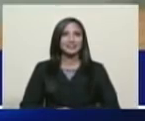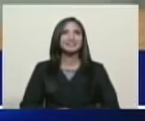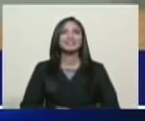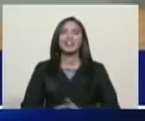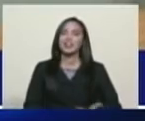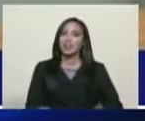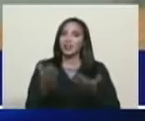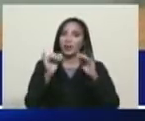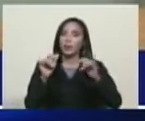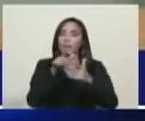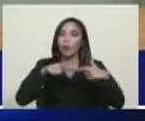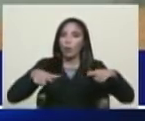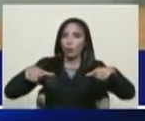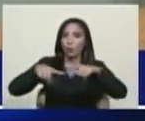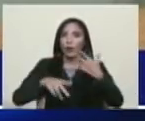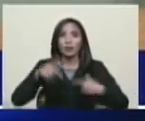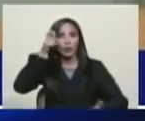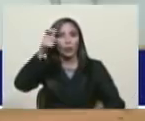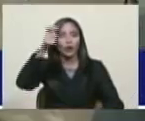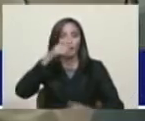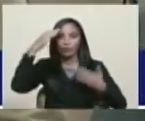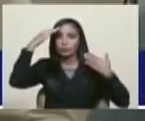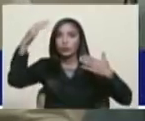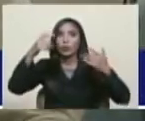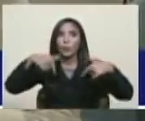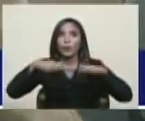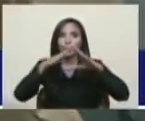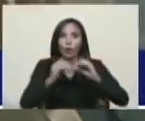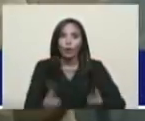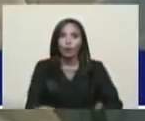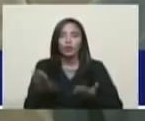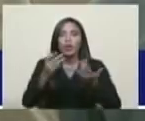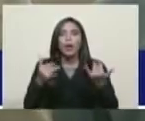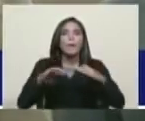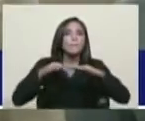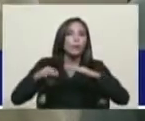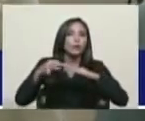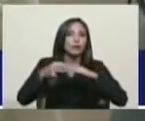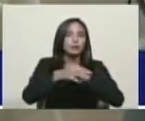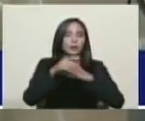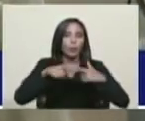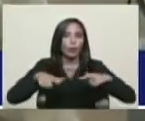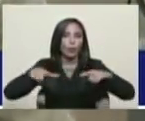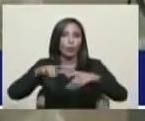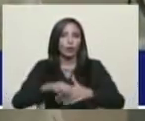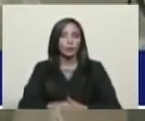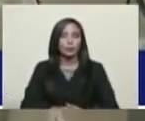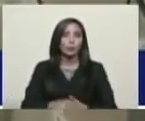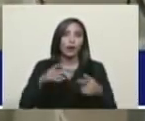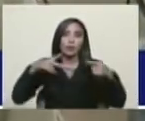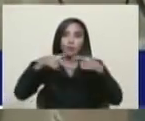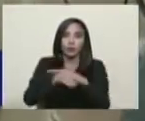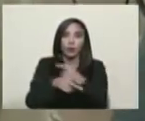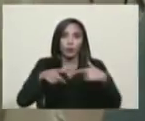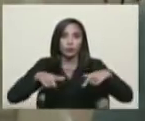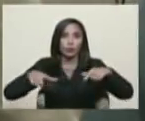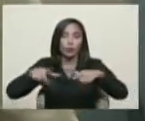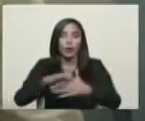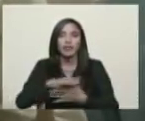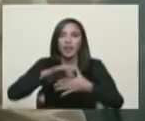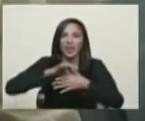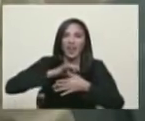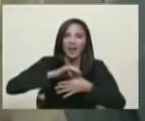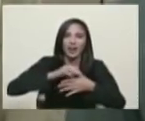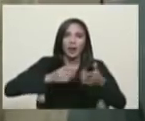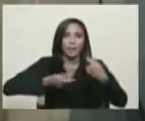el Guárico, un saludo a toda Venezuela. Hoy en el municipio Francisco de Miranda, en la inauguración de este centro de